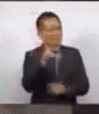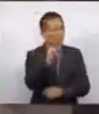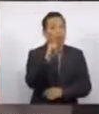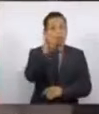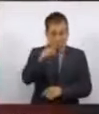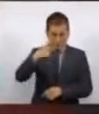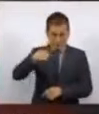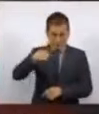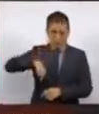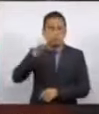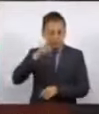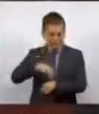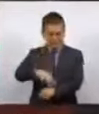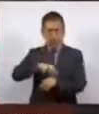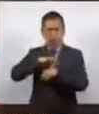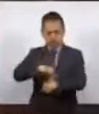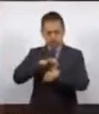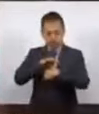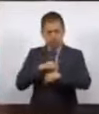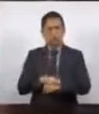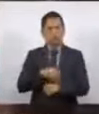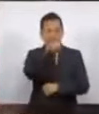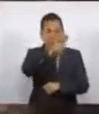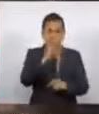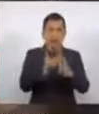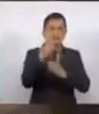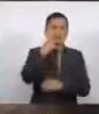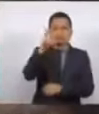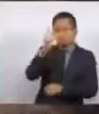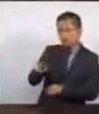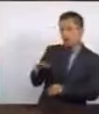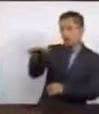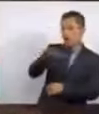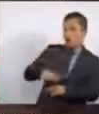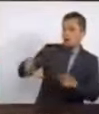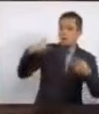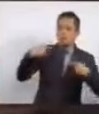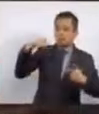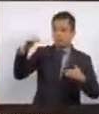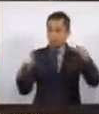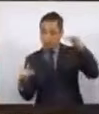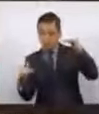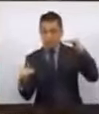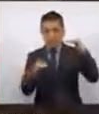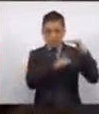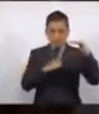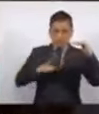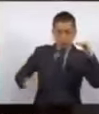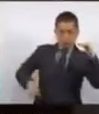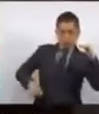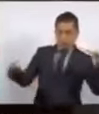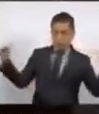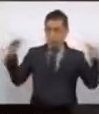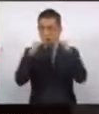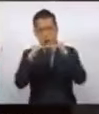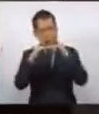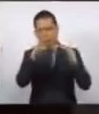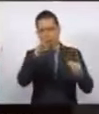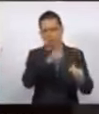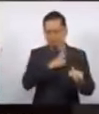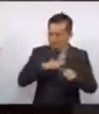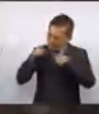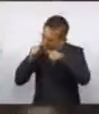repetidas ocasiones, no se puede gobernar igual para quienes viven en desigualdad. Y nosotras, las